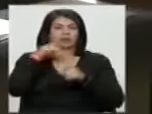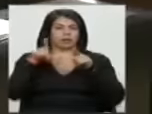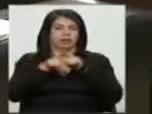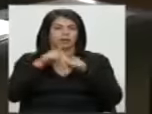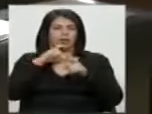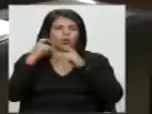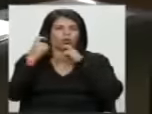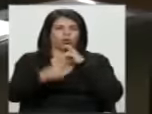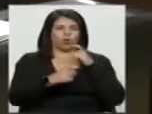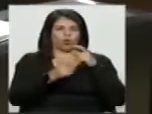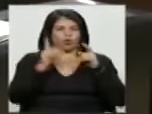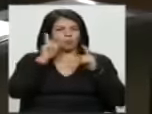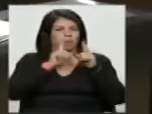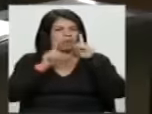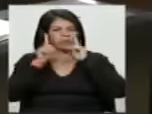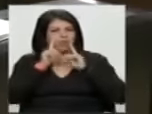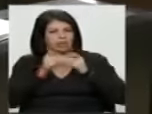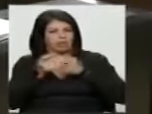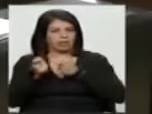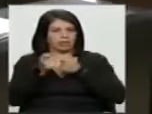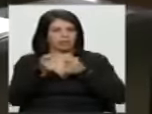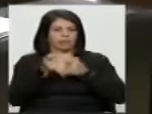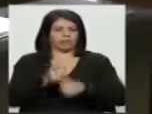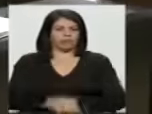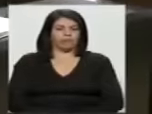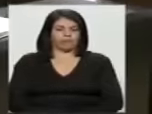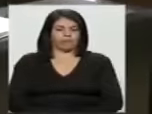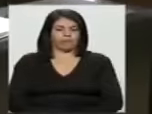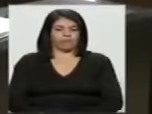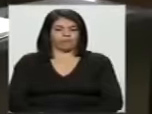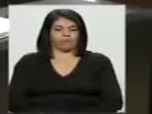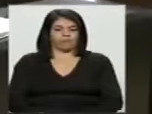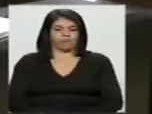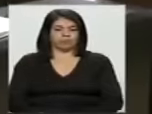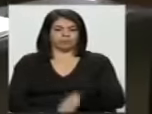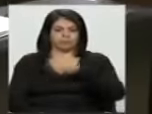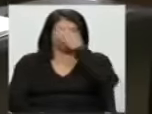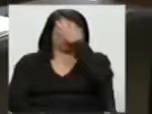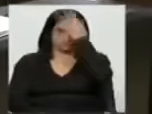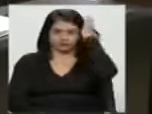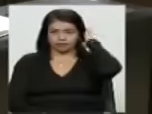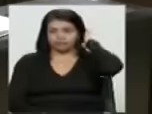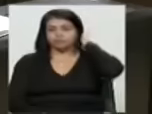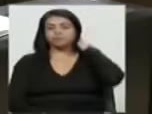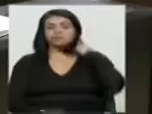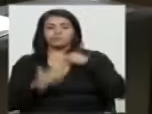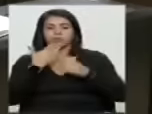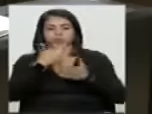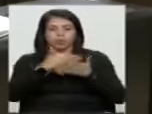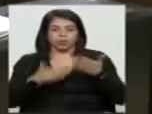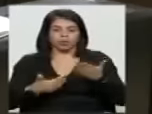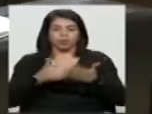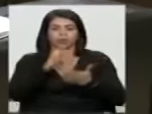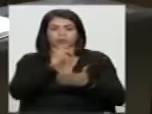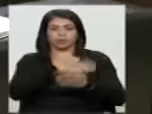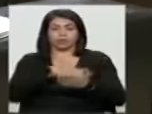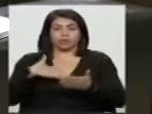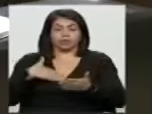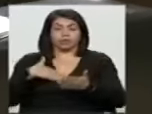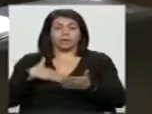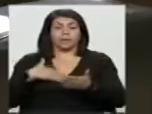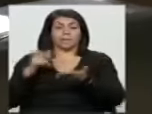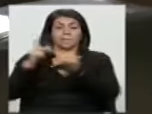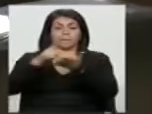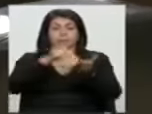el fascismo o cualquier forma de neofascismo. Es la propuesta. Informo a los que quieran participar, dentro